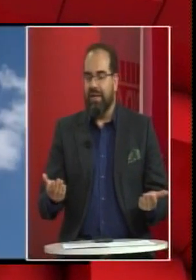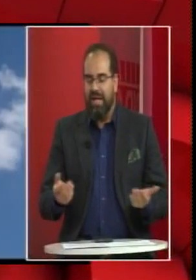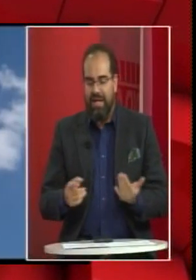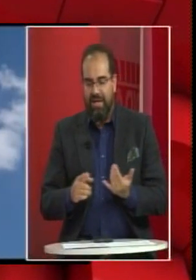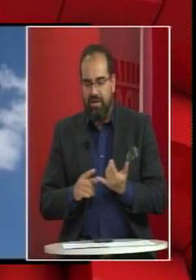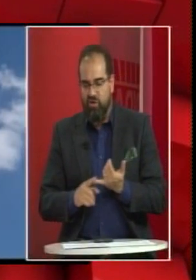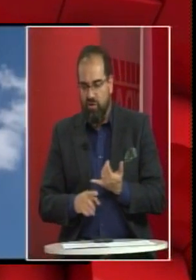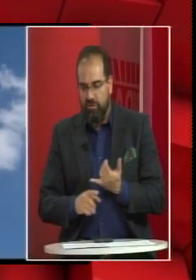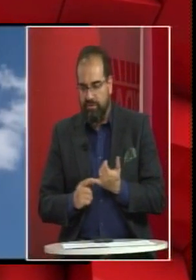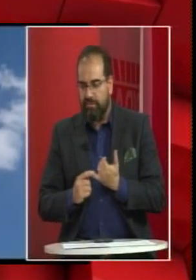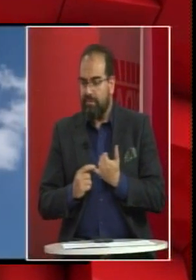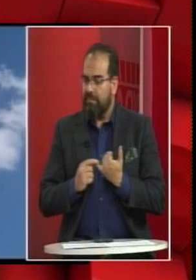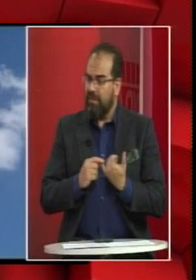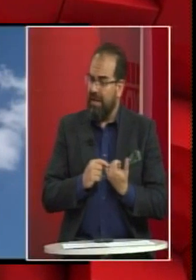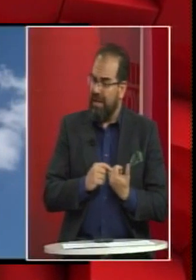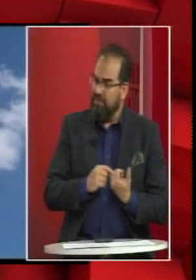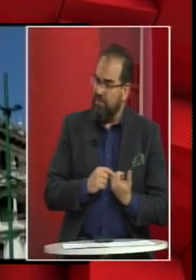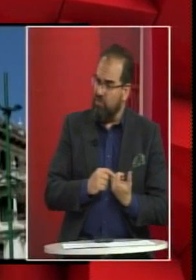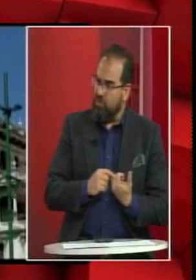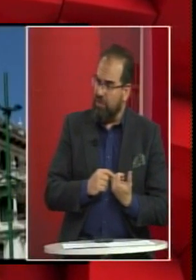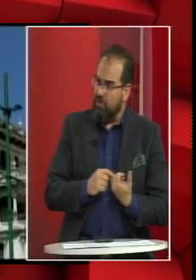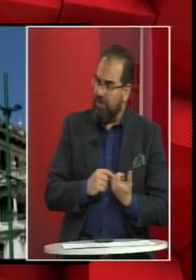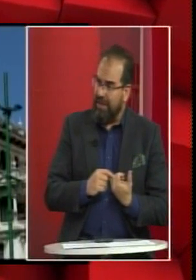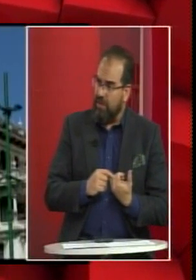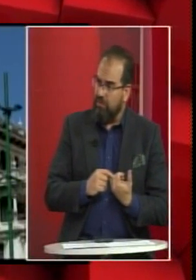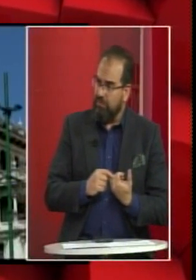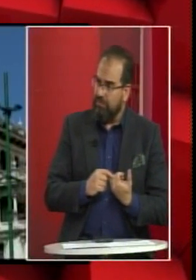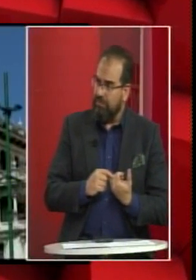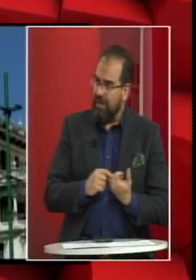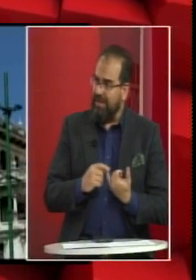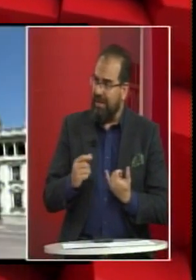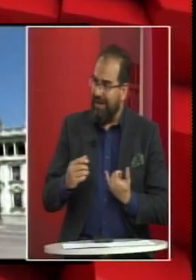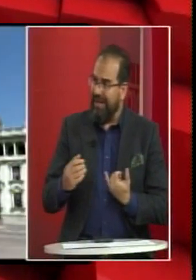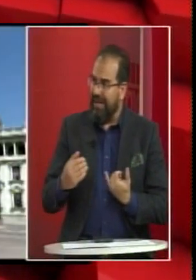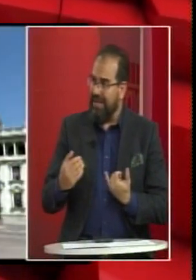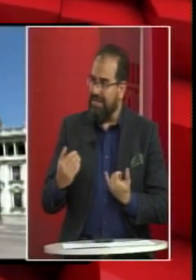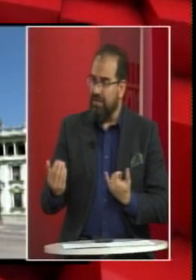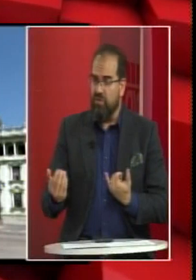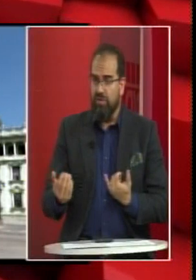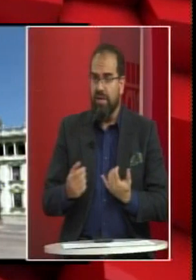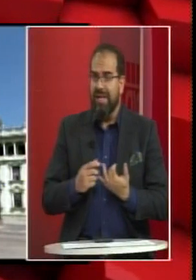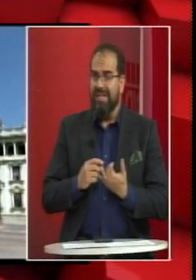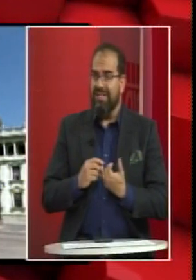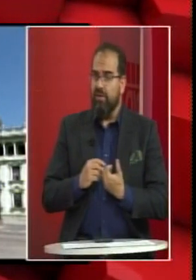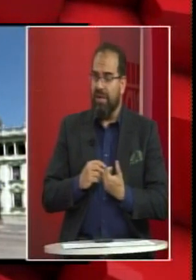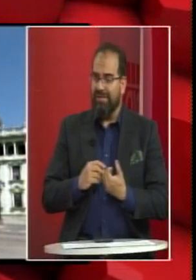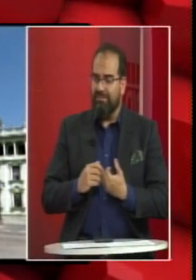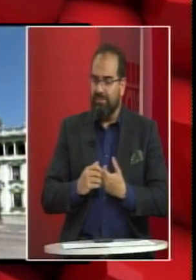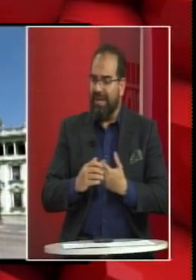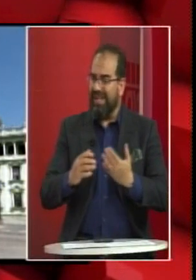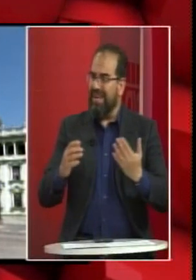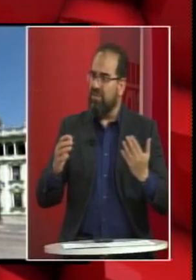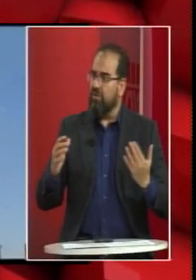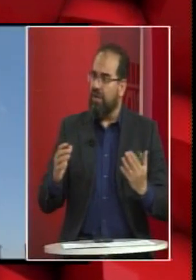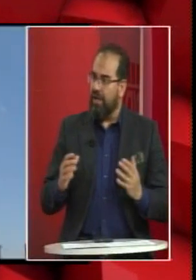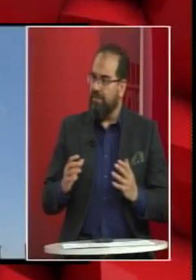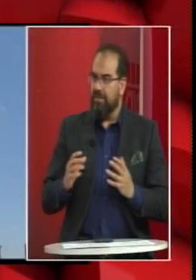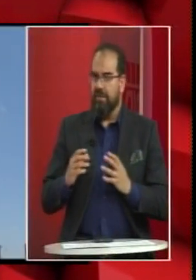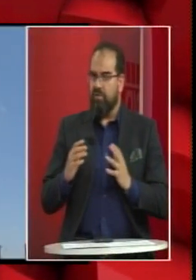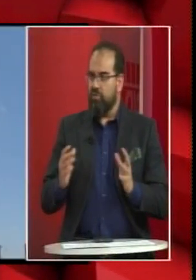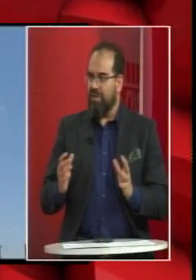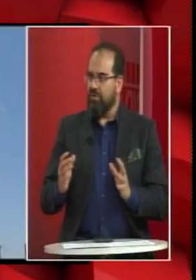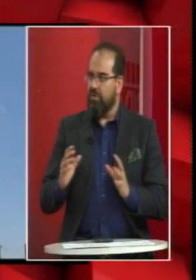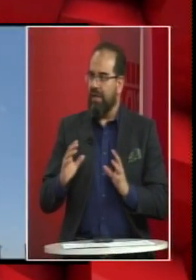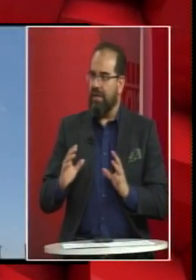hagan. No sólo en función de lo técnico que trabaje la institución, sino que qué relación tiene,